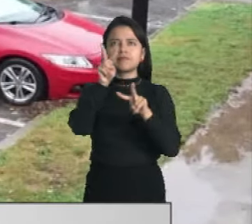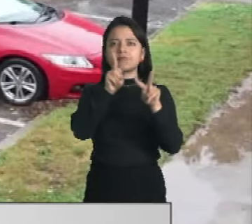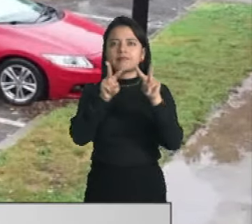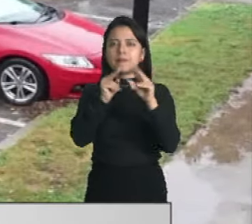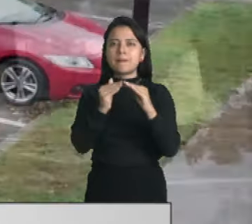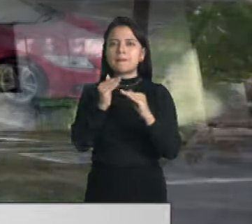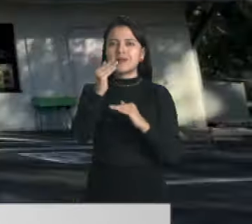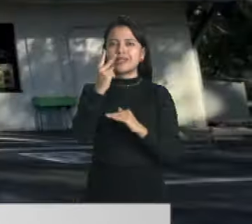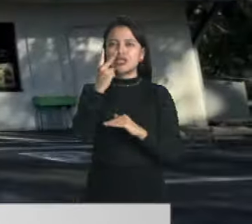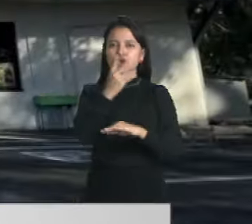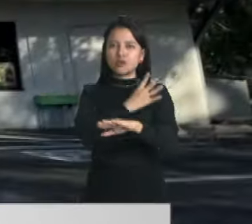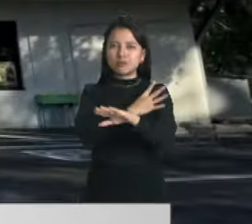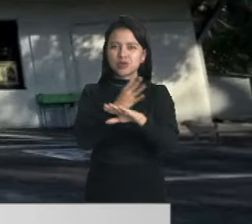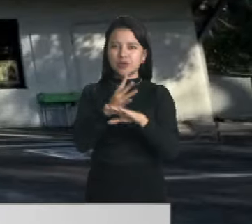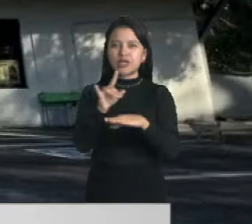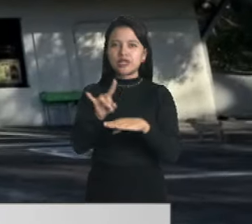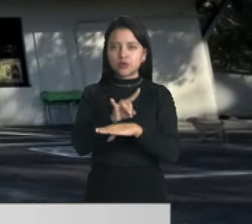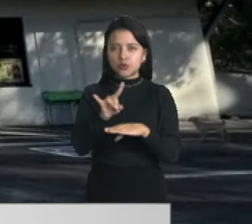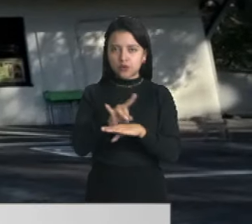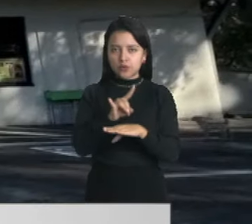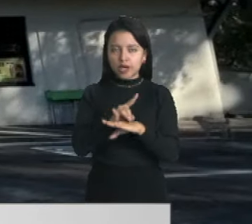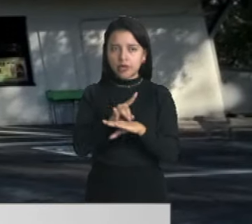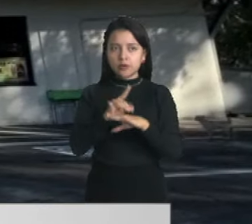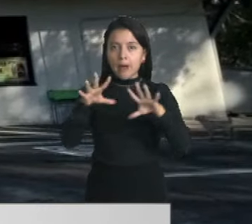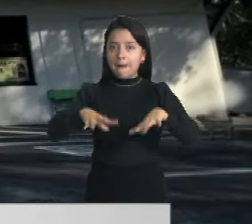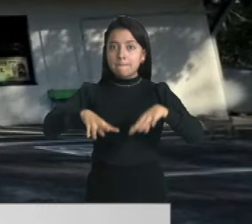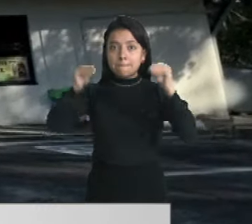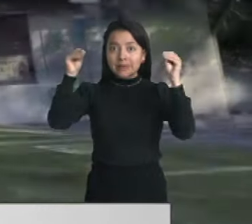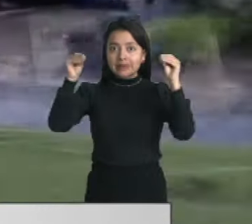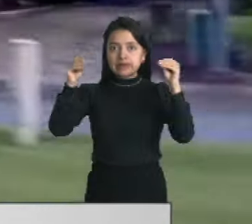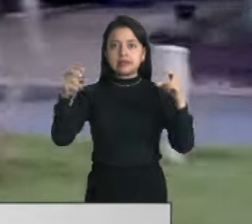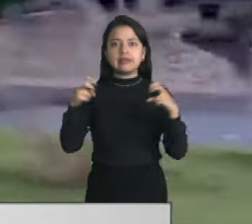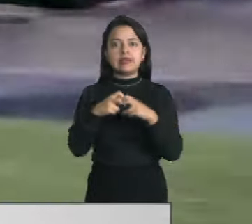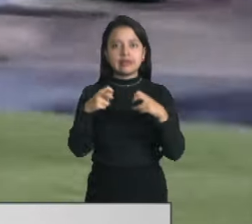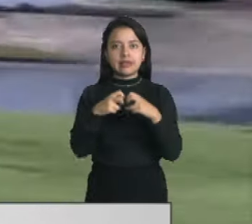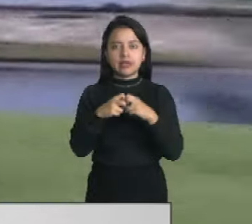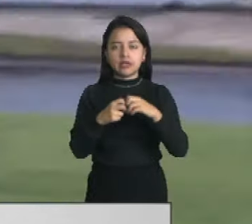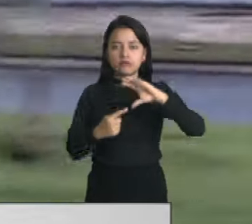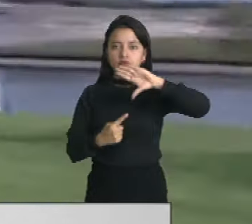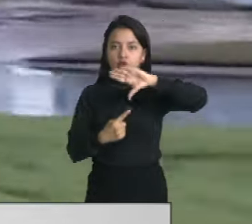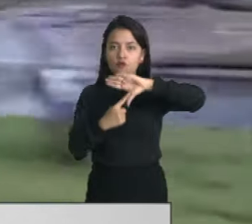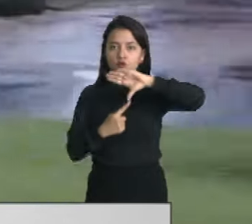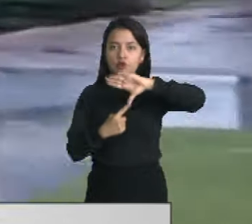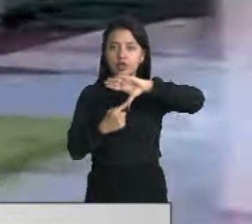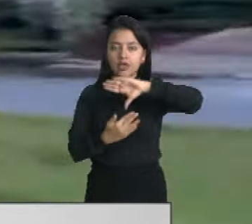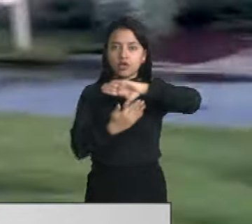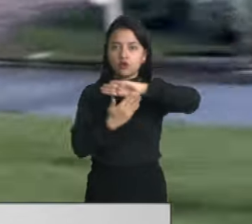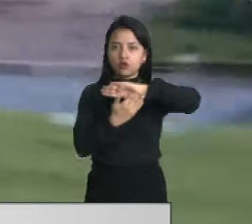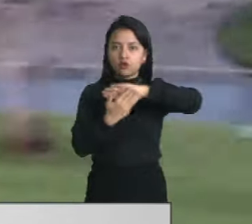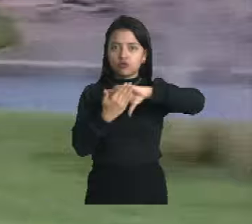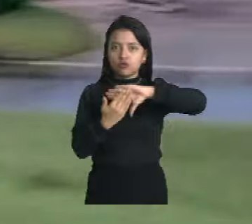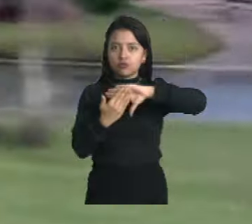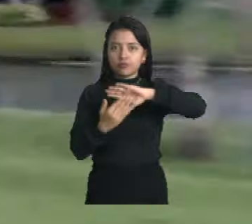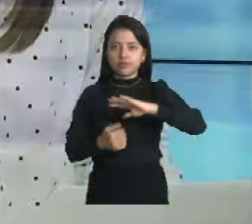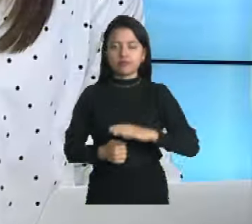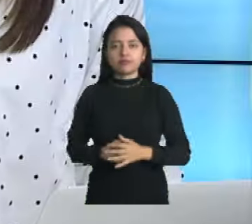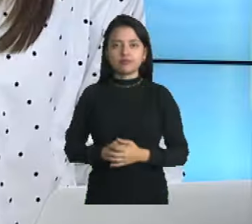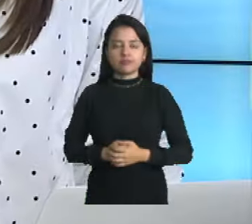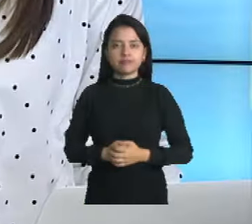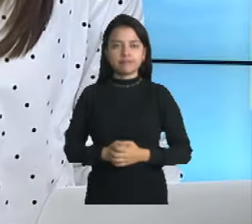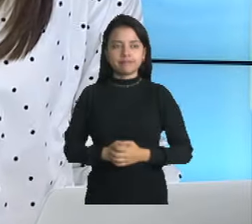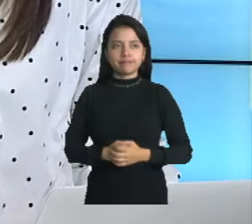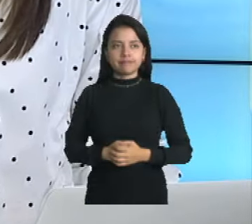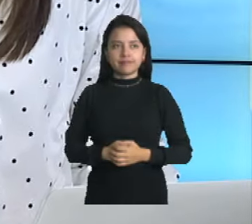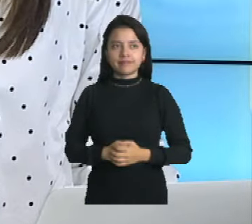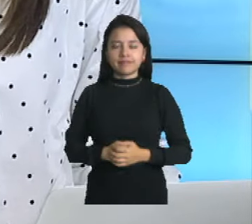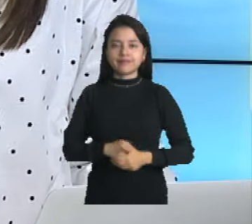2 millones de usuarios sin energía eléctrica en los estados de Florida, Georgia, Carolina del Norte y Carolina del Sur.